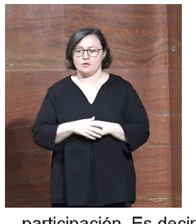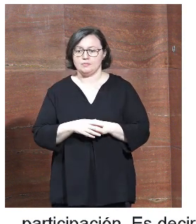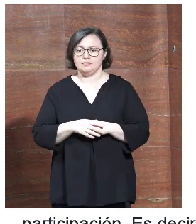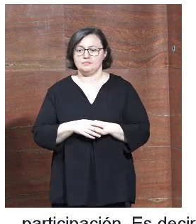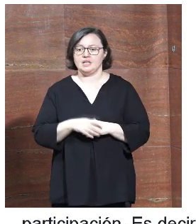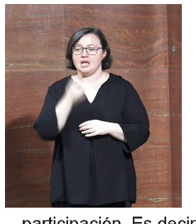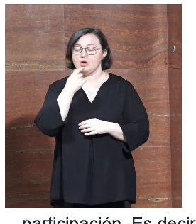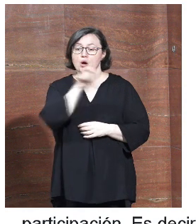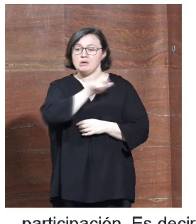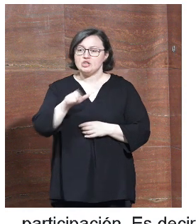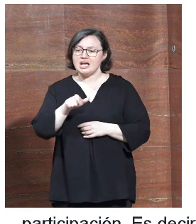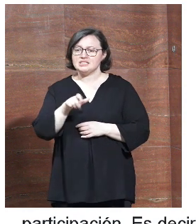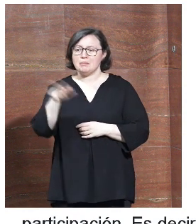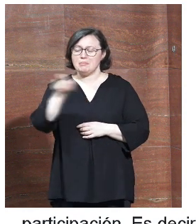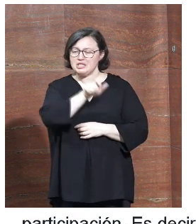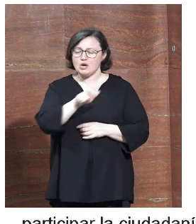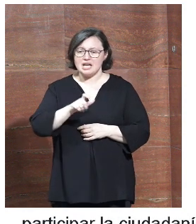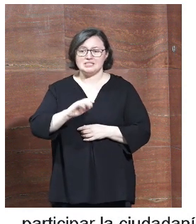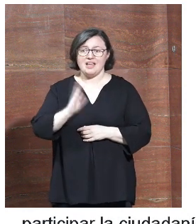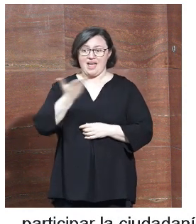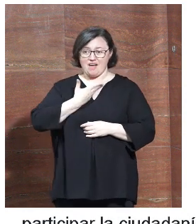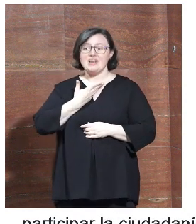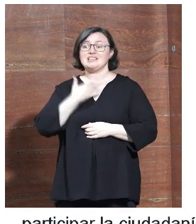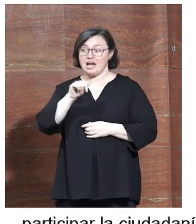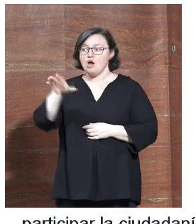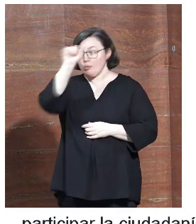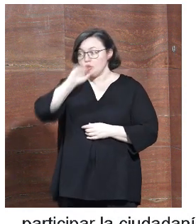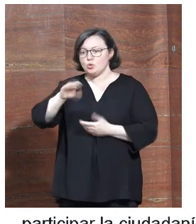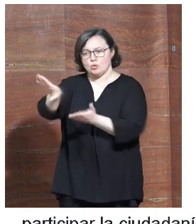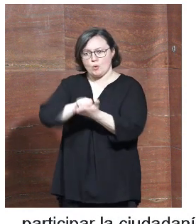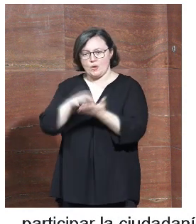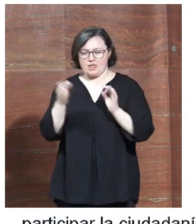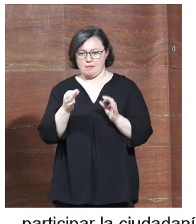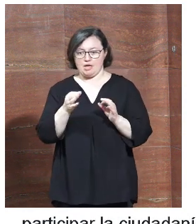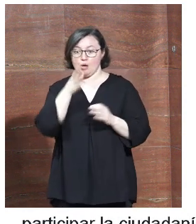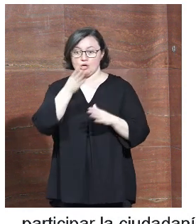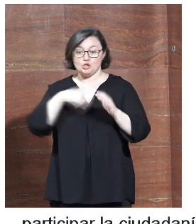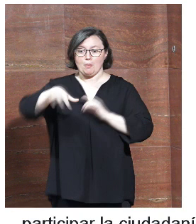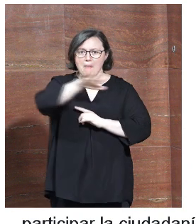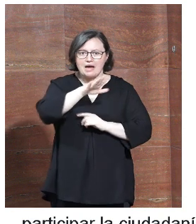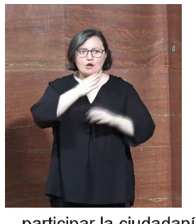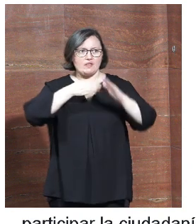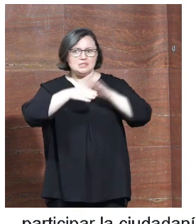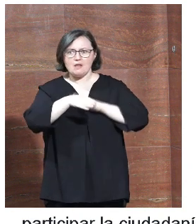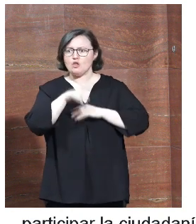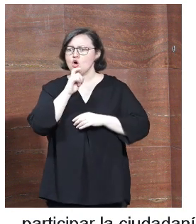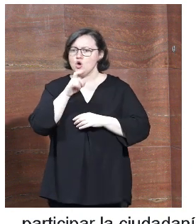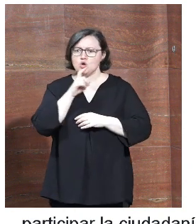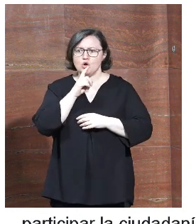una intervención que pueda suponer una mejora de la accesibilidad en determinado barrio, entorno o lo que